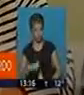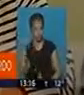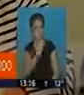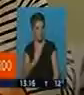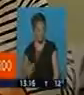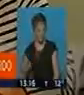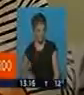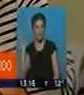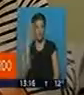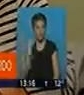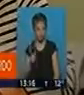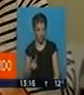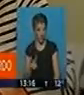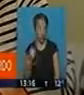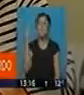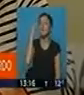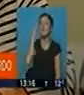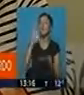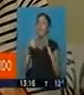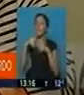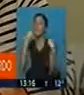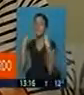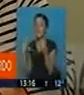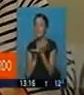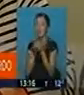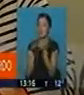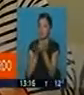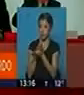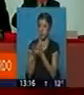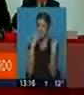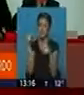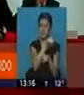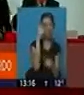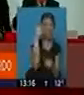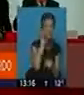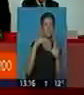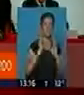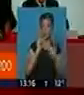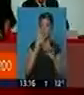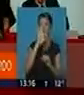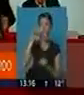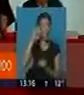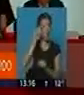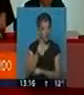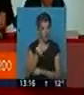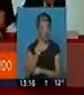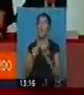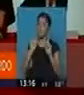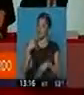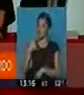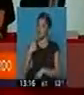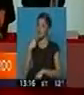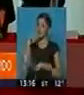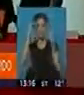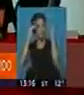Maduro, promoviendo una alternativa a la drástica decisión de Almagro, también acusa cierta preocupación por las intenciones del